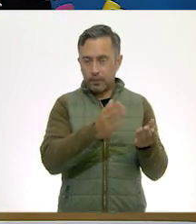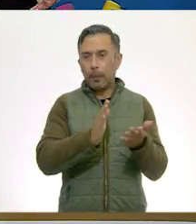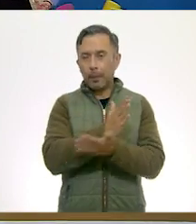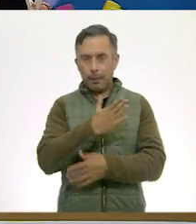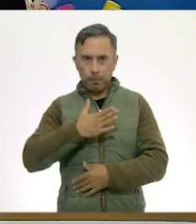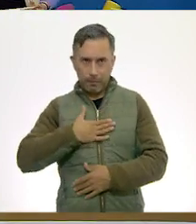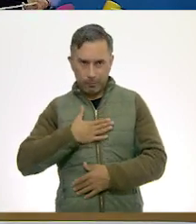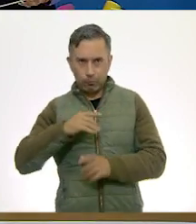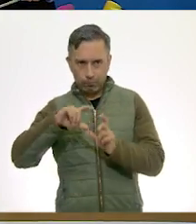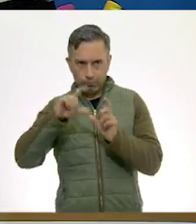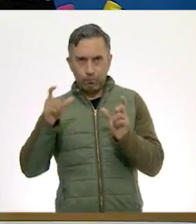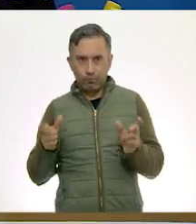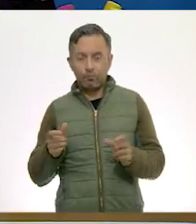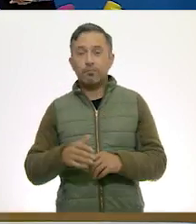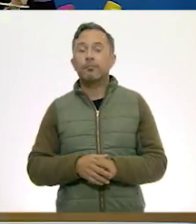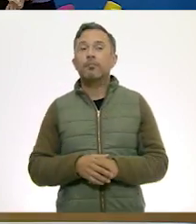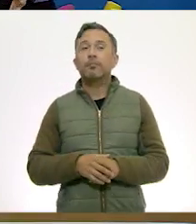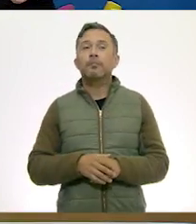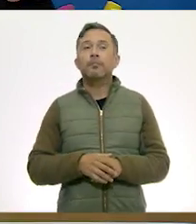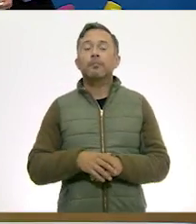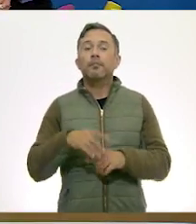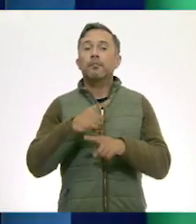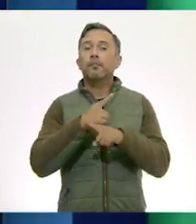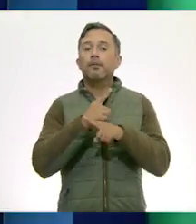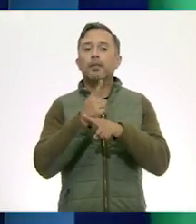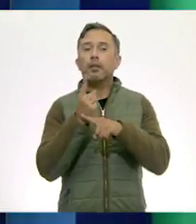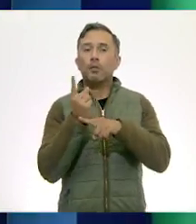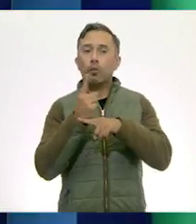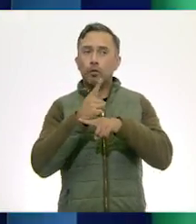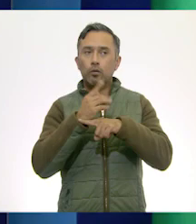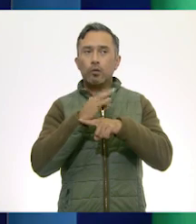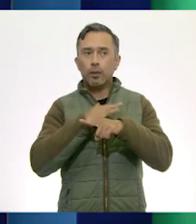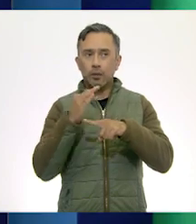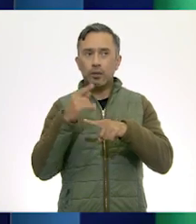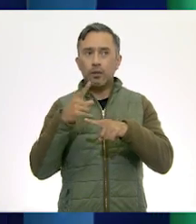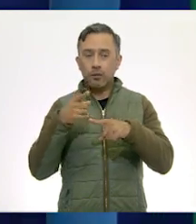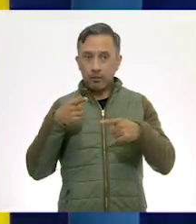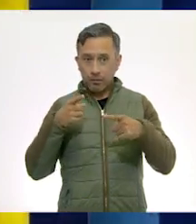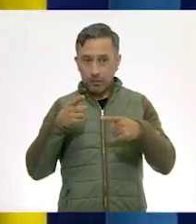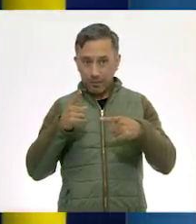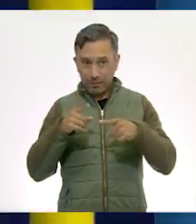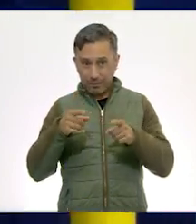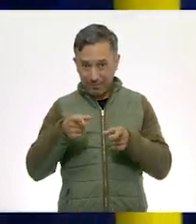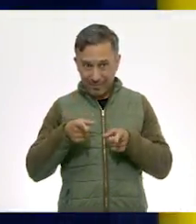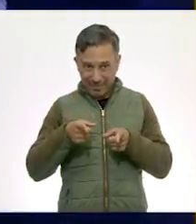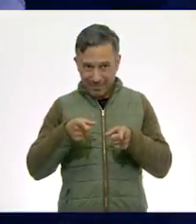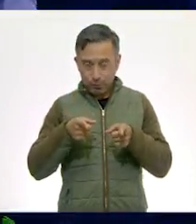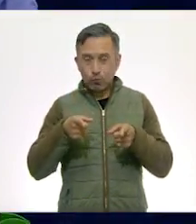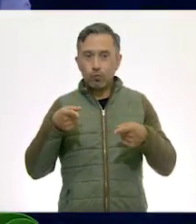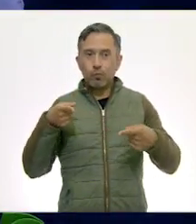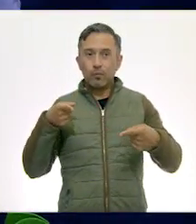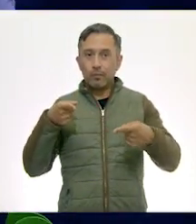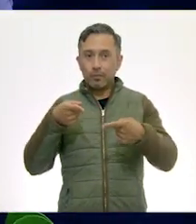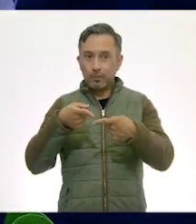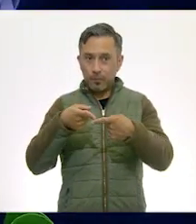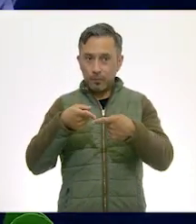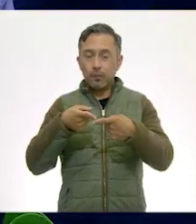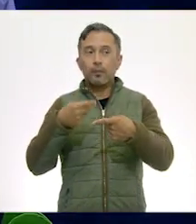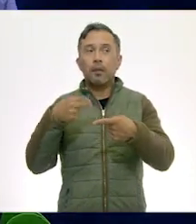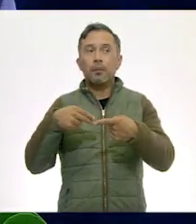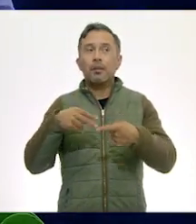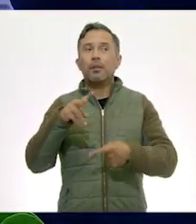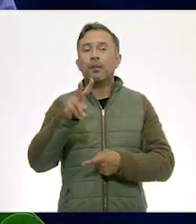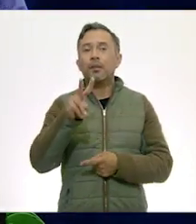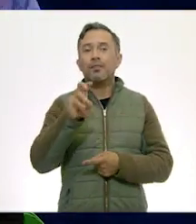Los ángulos tienen una parte que es la intersección de estas rectas que se llama